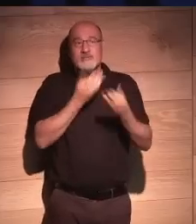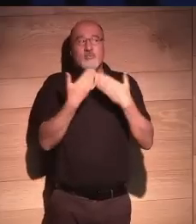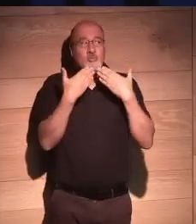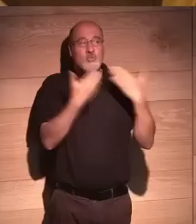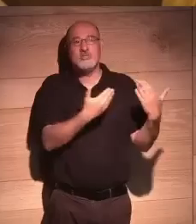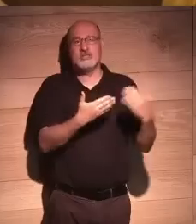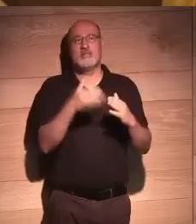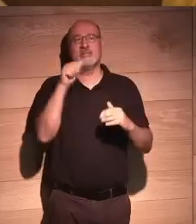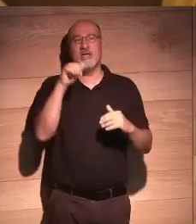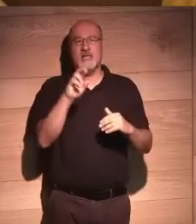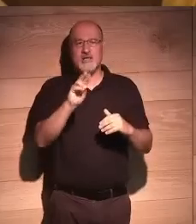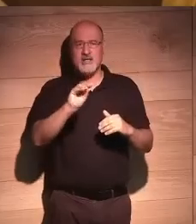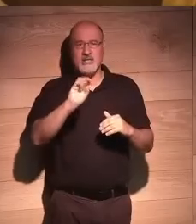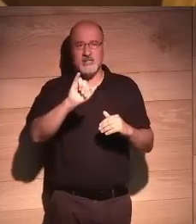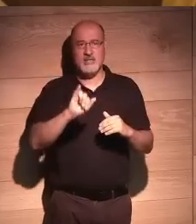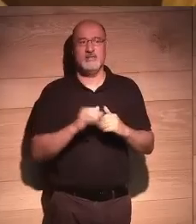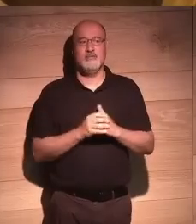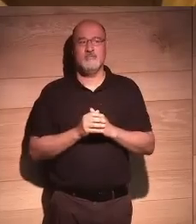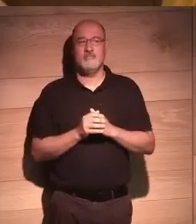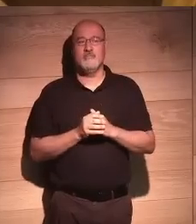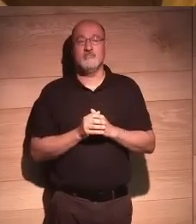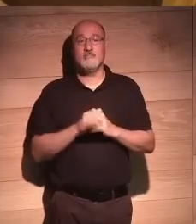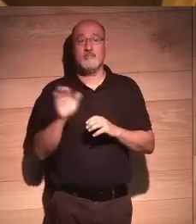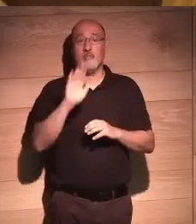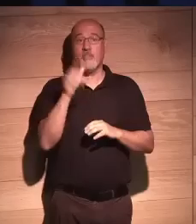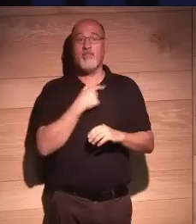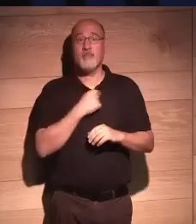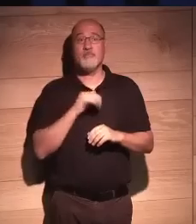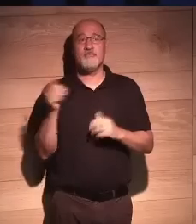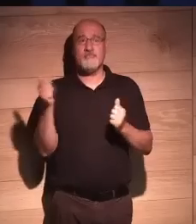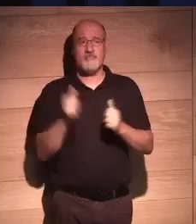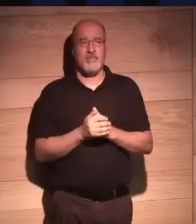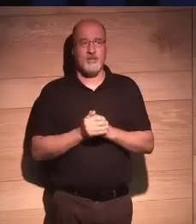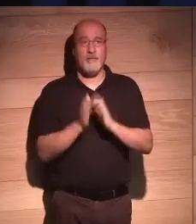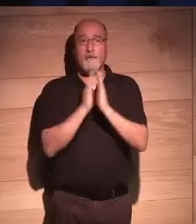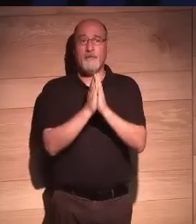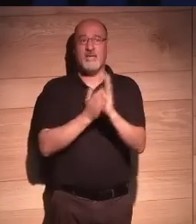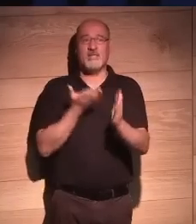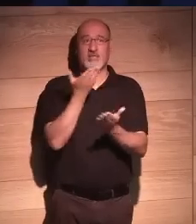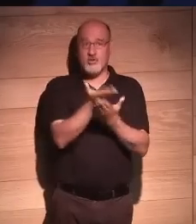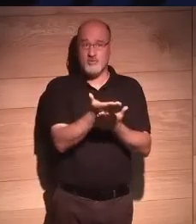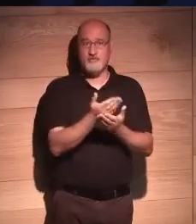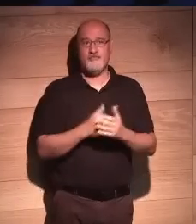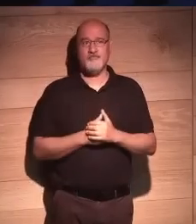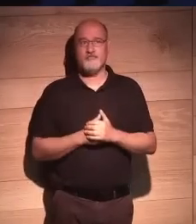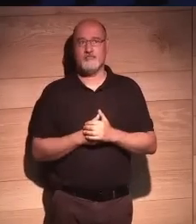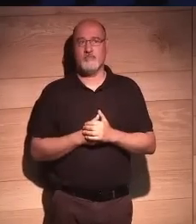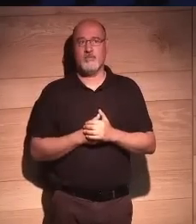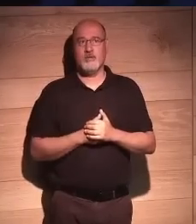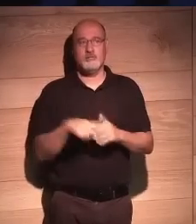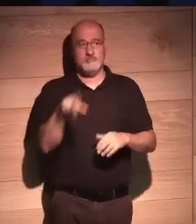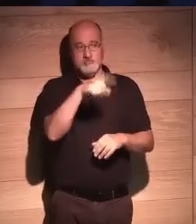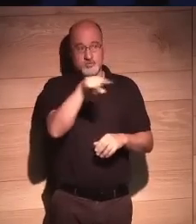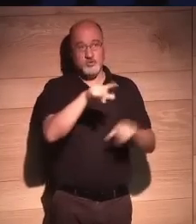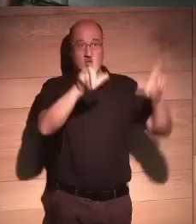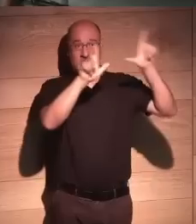Muchas gracias, Enrique. Y me gustaría despediros con una petición. Yo quiero que le pidáis algo